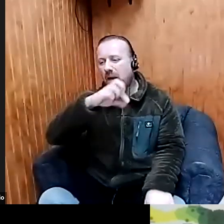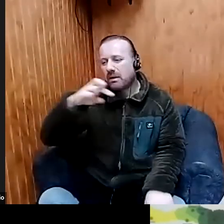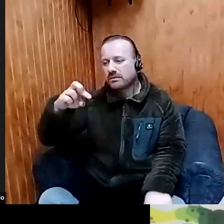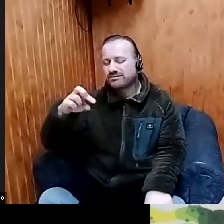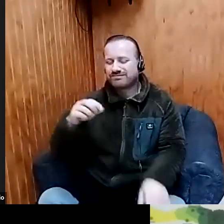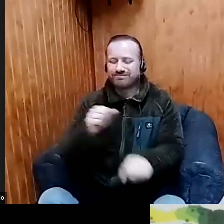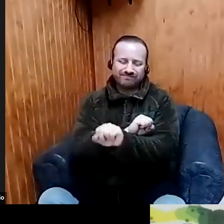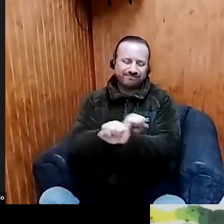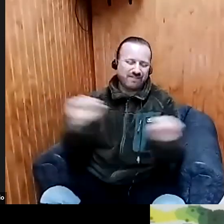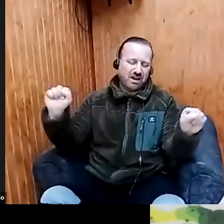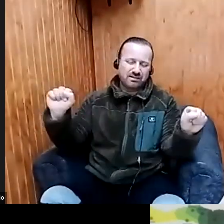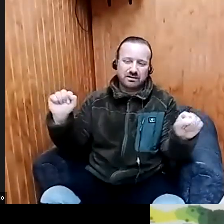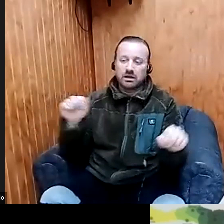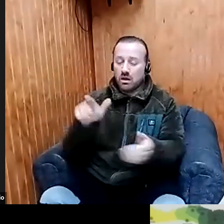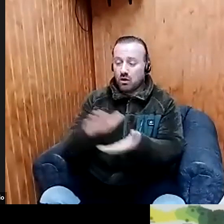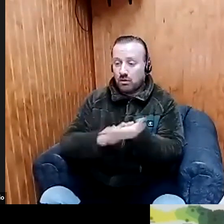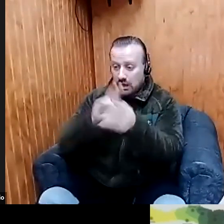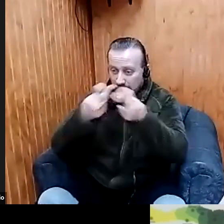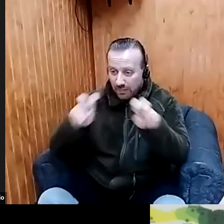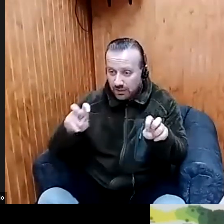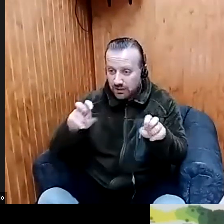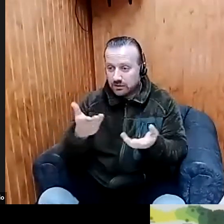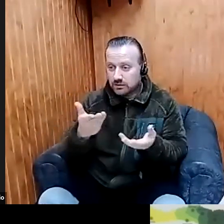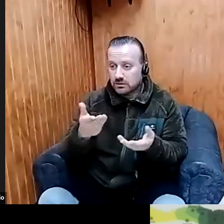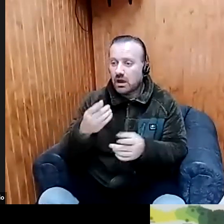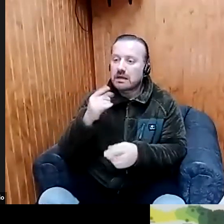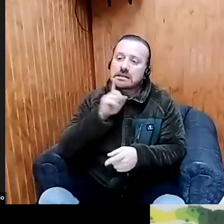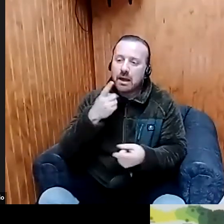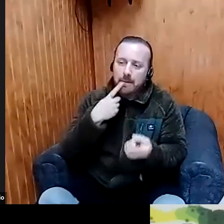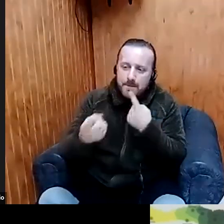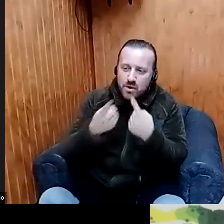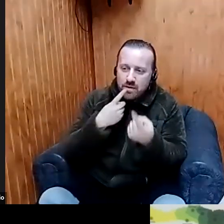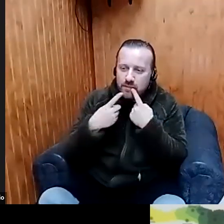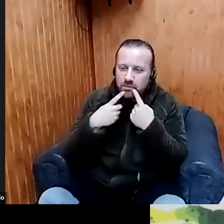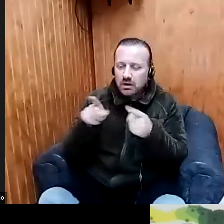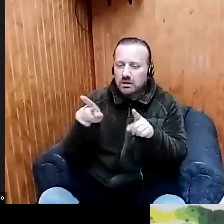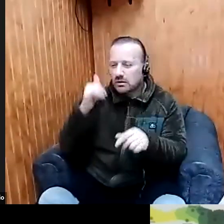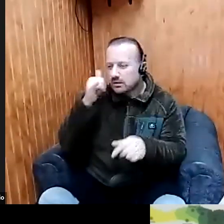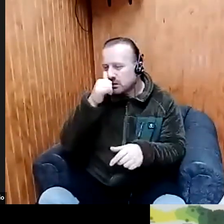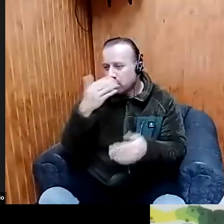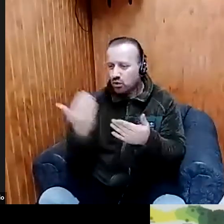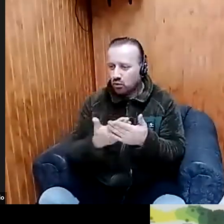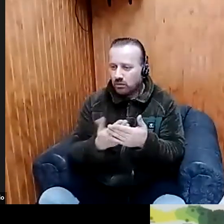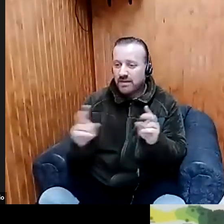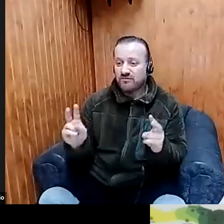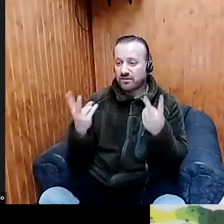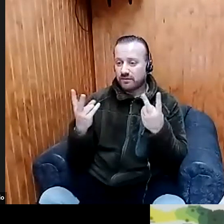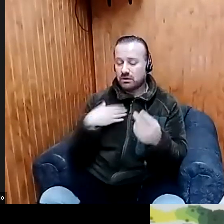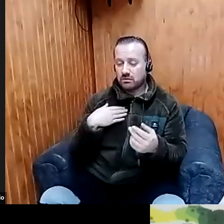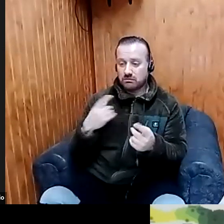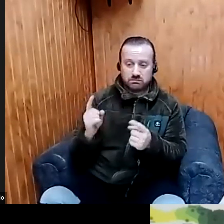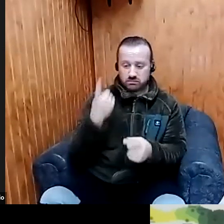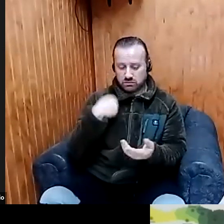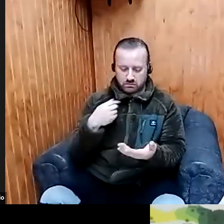imposible. O sea, la indagación, los alumnos tienen que probar a lo largo de su escolaridad vivir en primera persona la indagación.